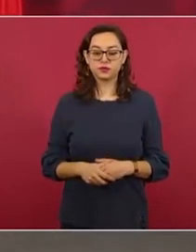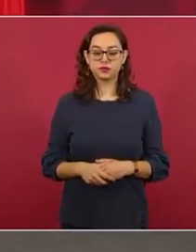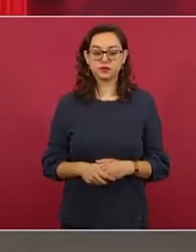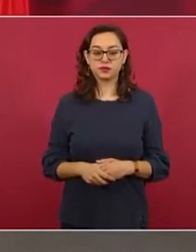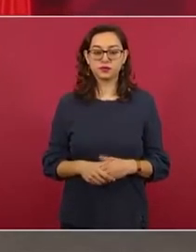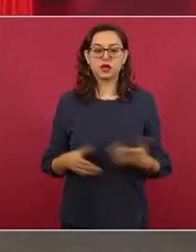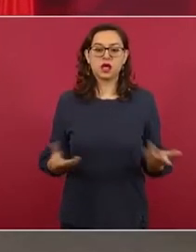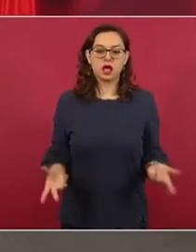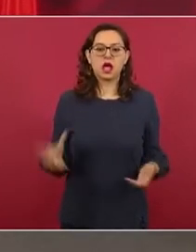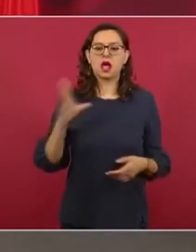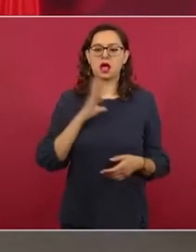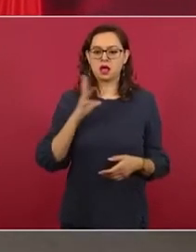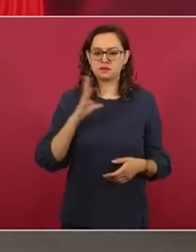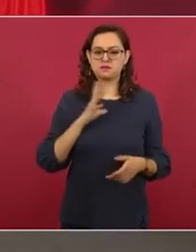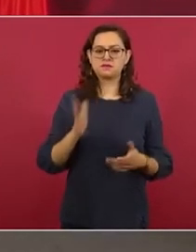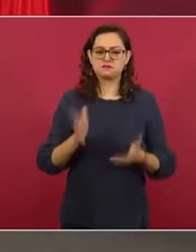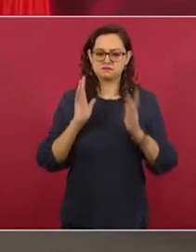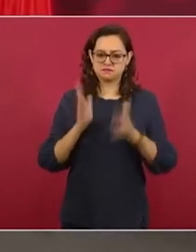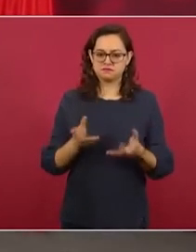alrededor de